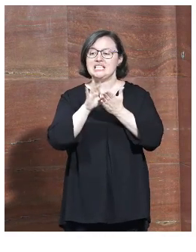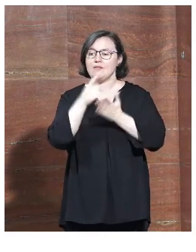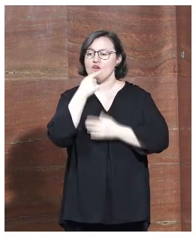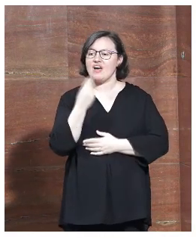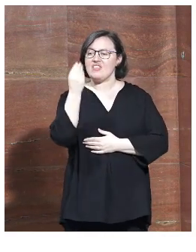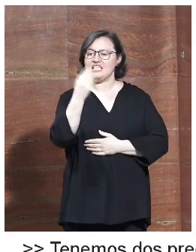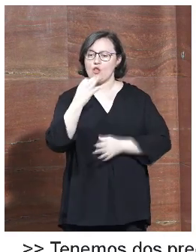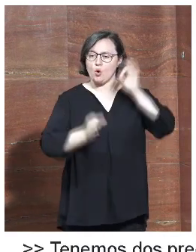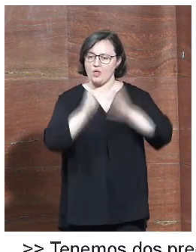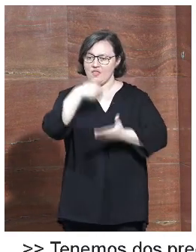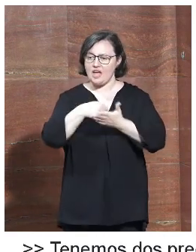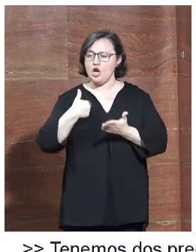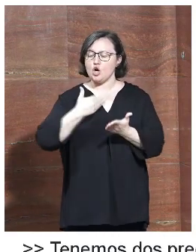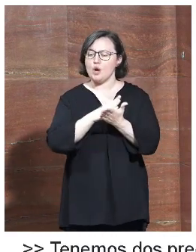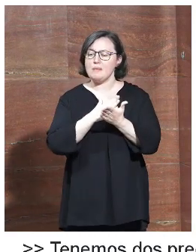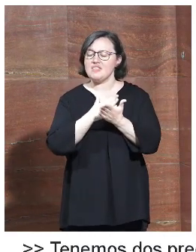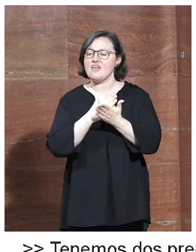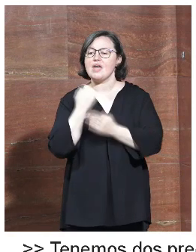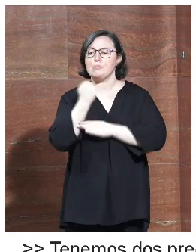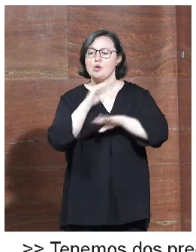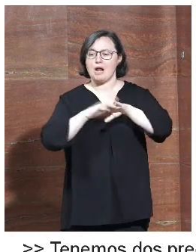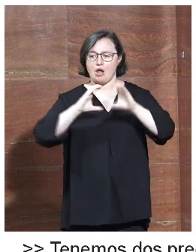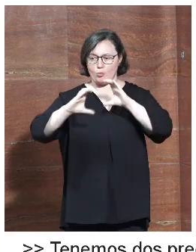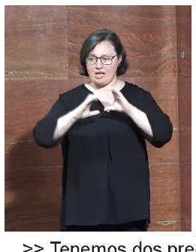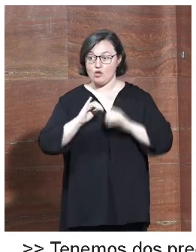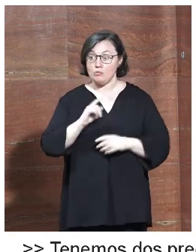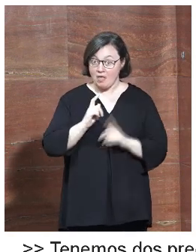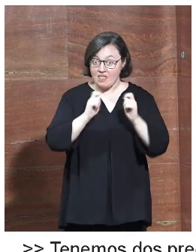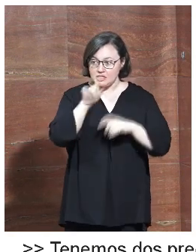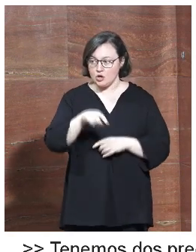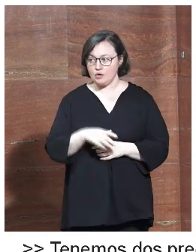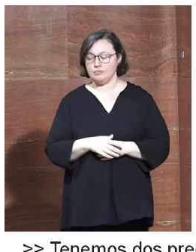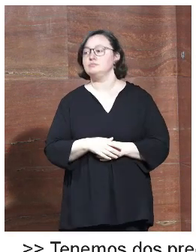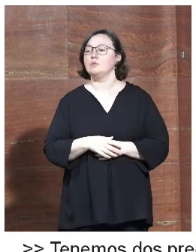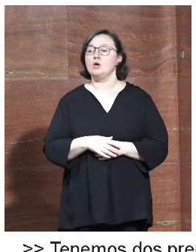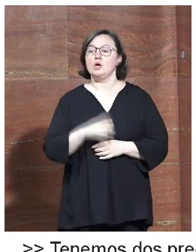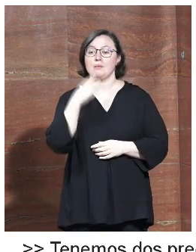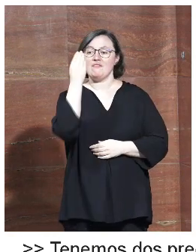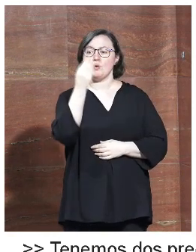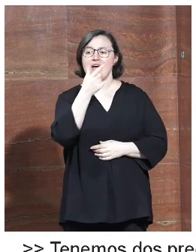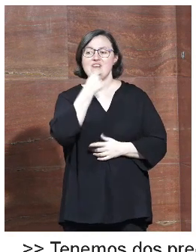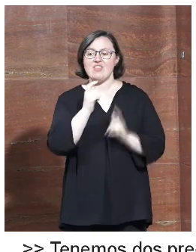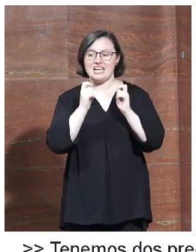facilitadores judiciales como medida de apoyo a la comunicación. La cuestión con los